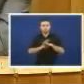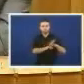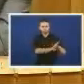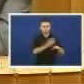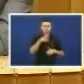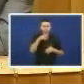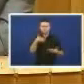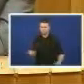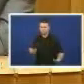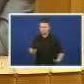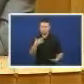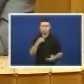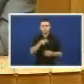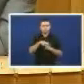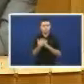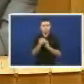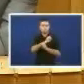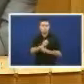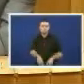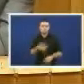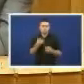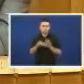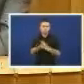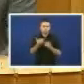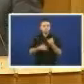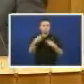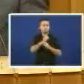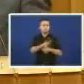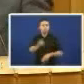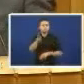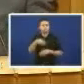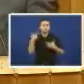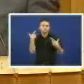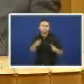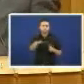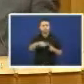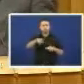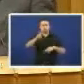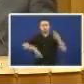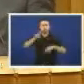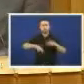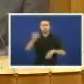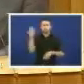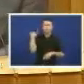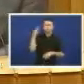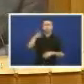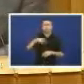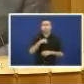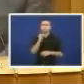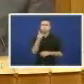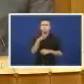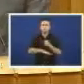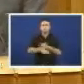atópase o sector da construcción que foi peza central do crecemento e expansión durante o anterior